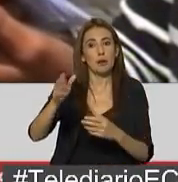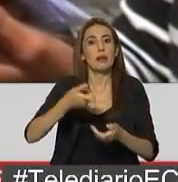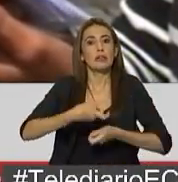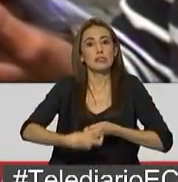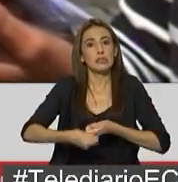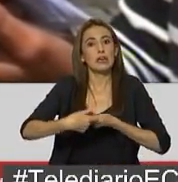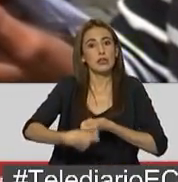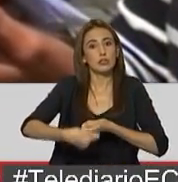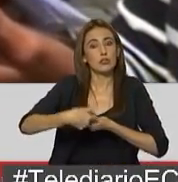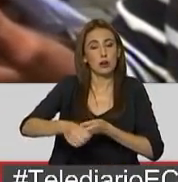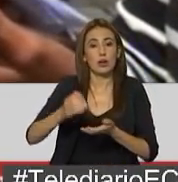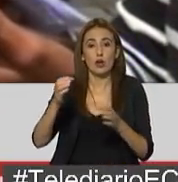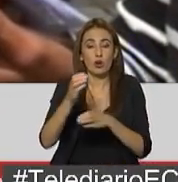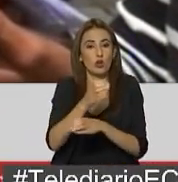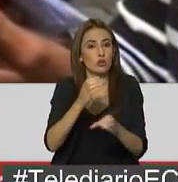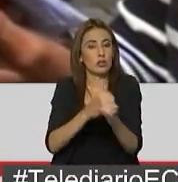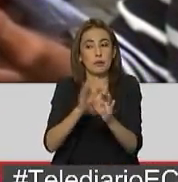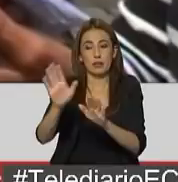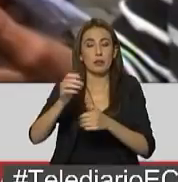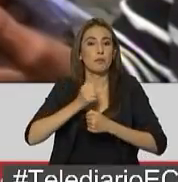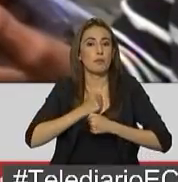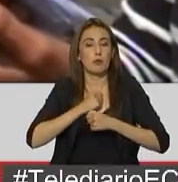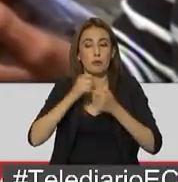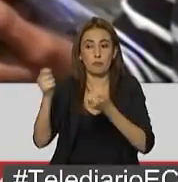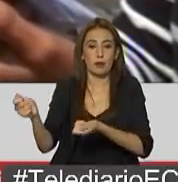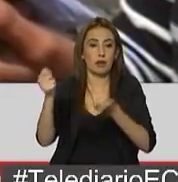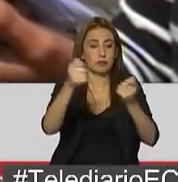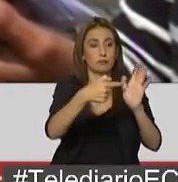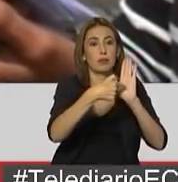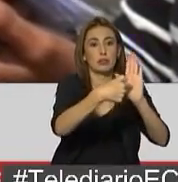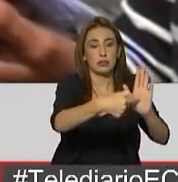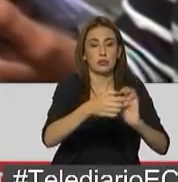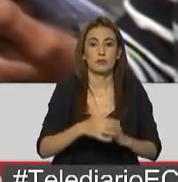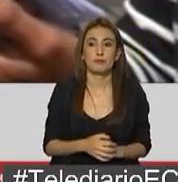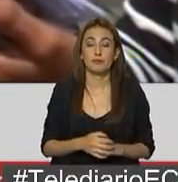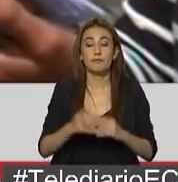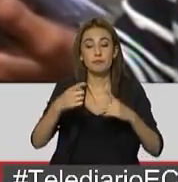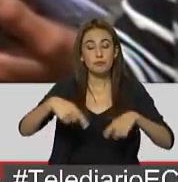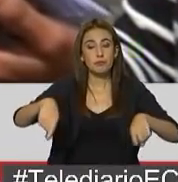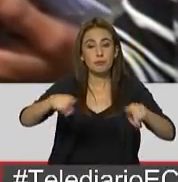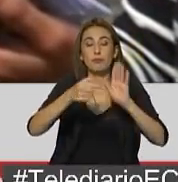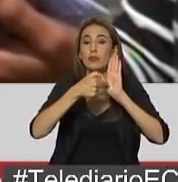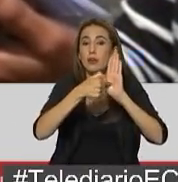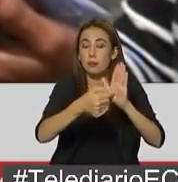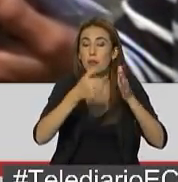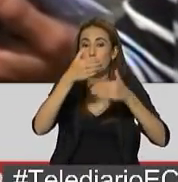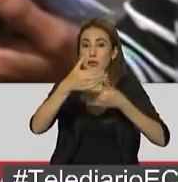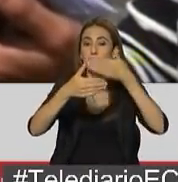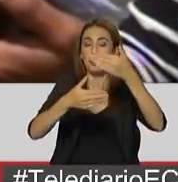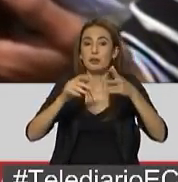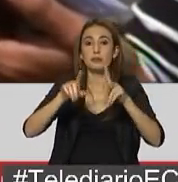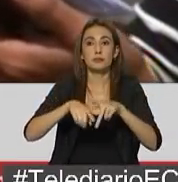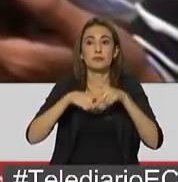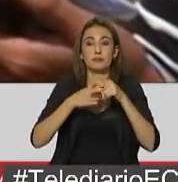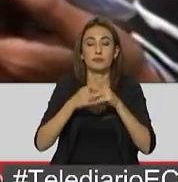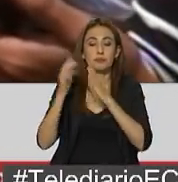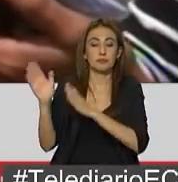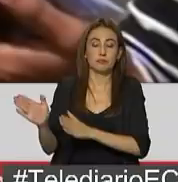que la presentó al Consejo Nacional Electoral y esa presentación que está en el Consejo Nacional Electoral está